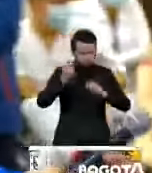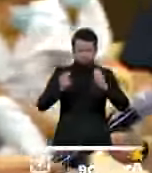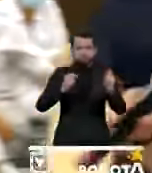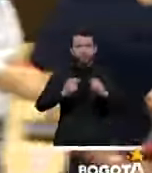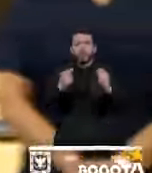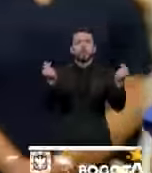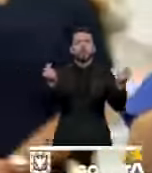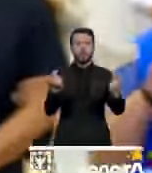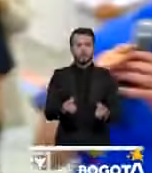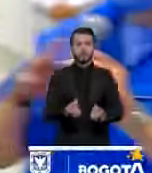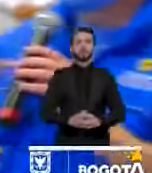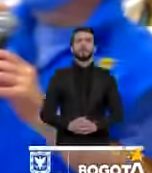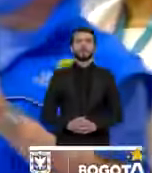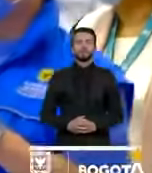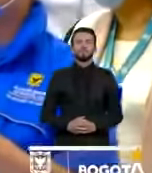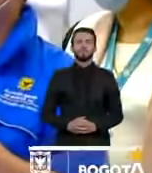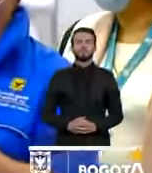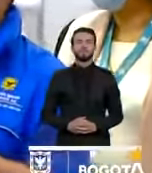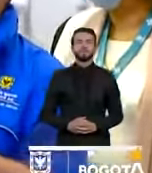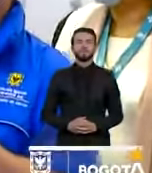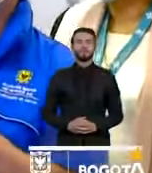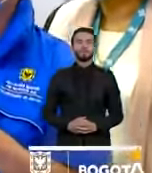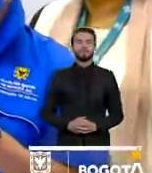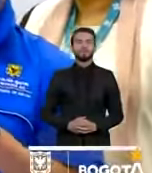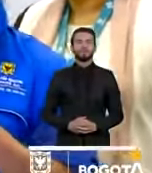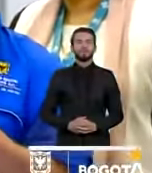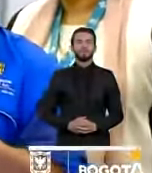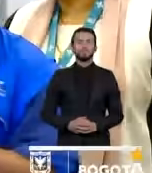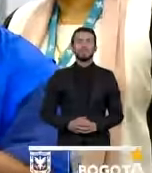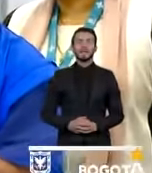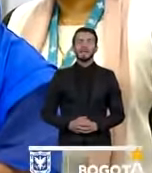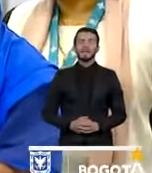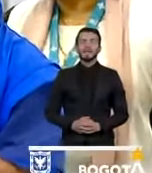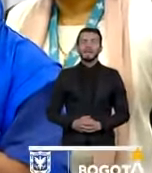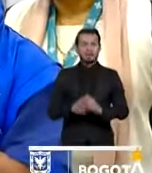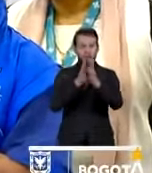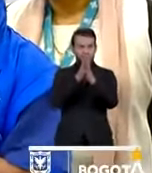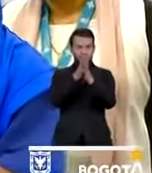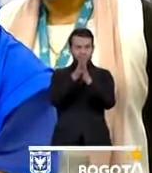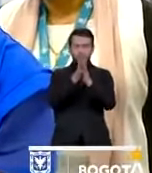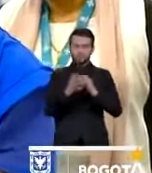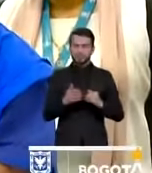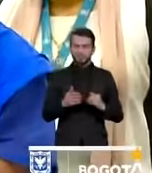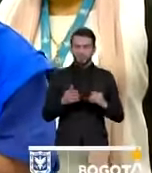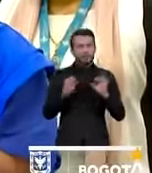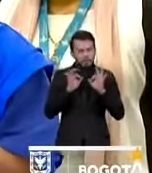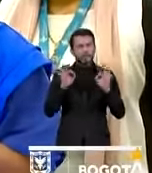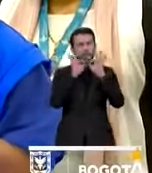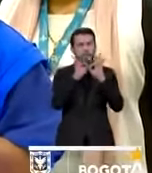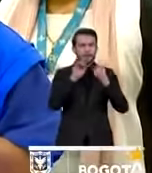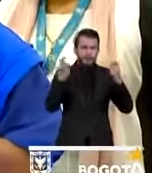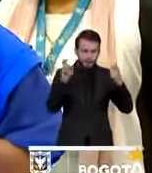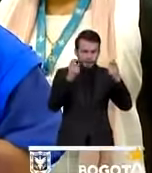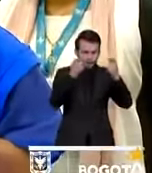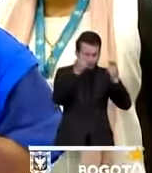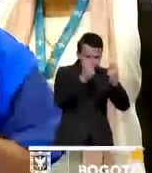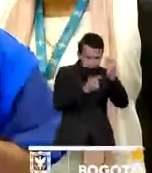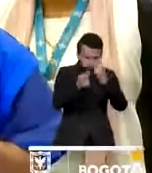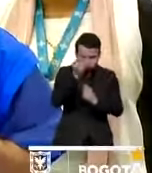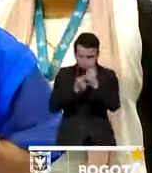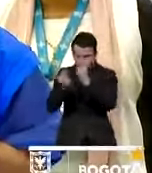jefe. Es bueno entender cómo es la estructura de costos para que tenga toda la claridad la ciudadanía. El